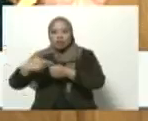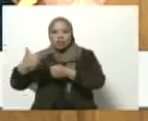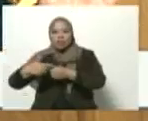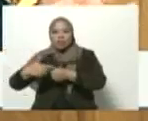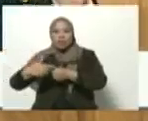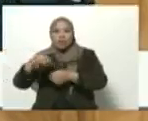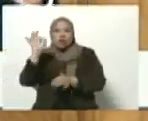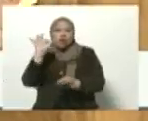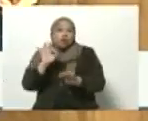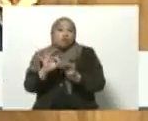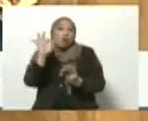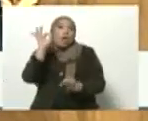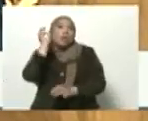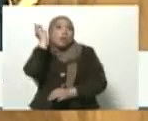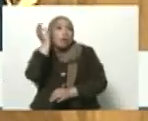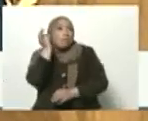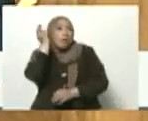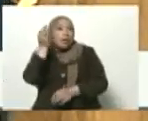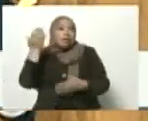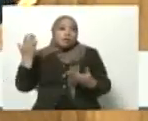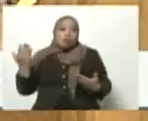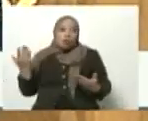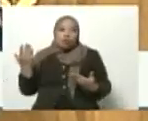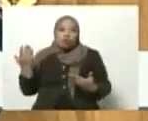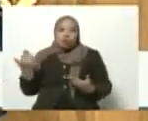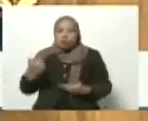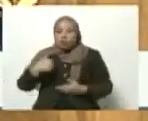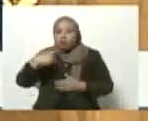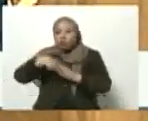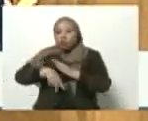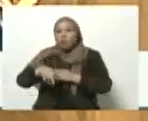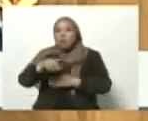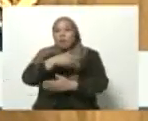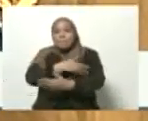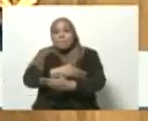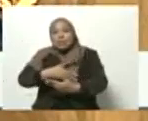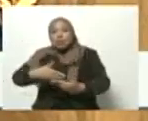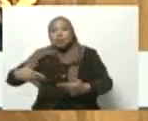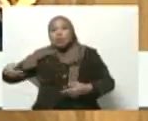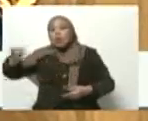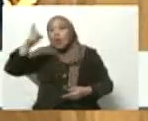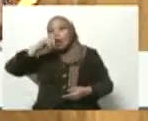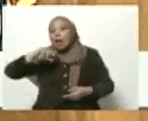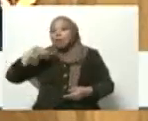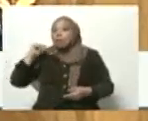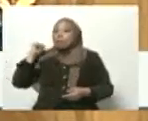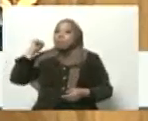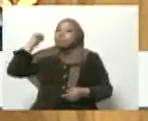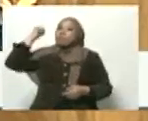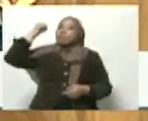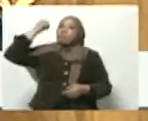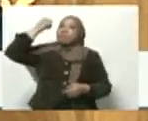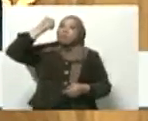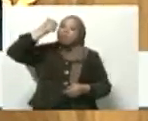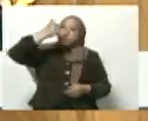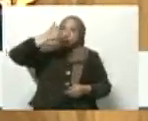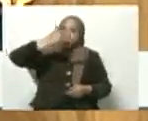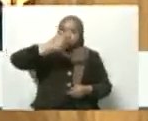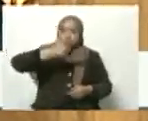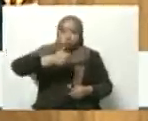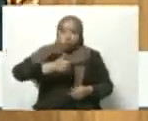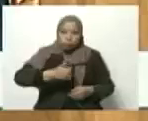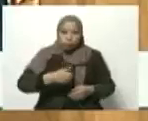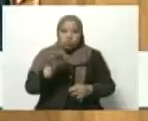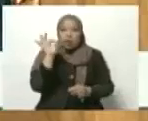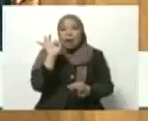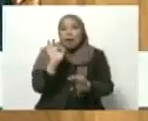suerte. No tiene nada que ver con nosotros. Eso es que está ahí de hace millones de años, estamos sentados y parados sobre ello. Suerte.